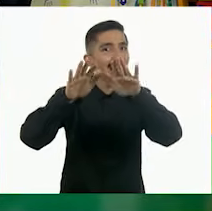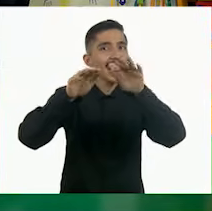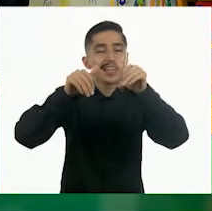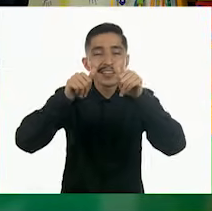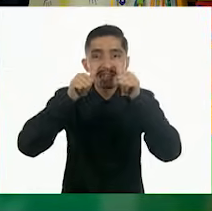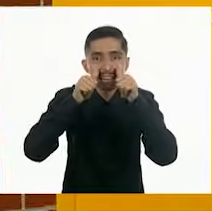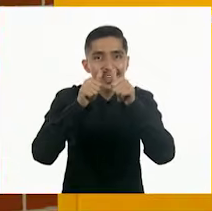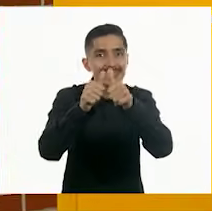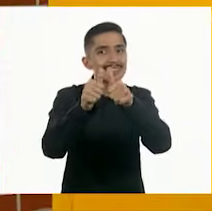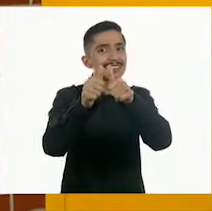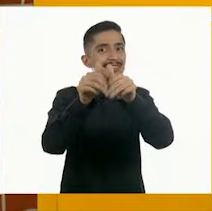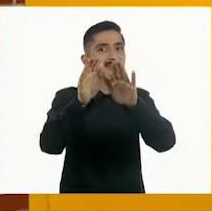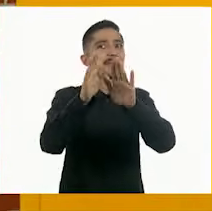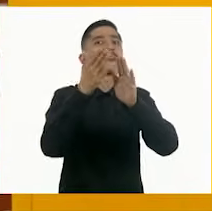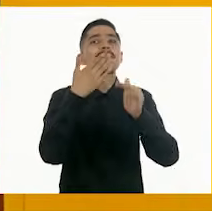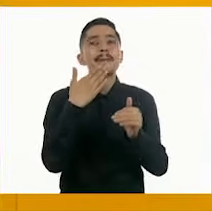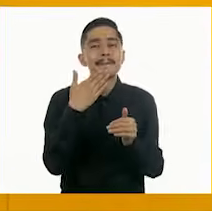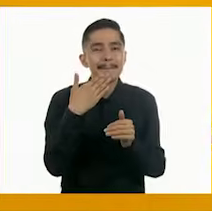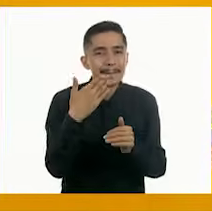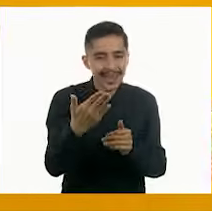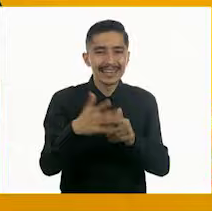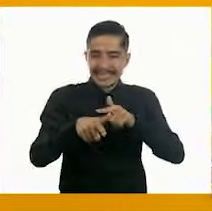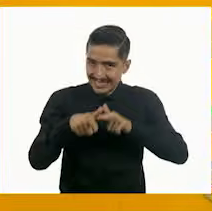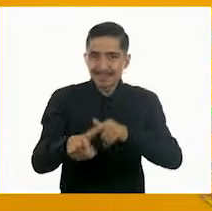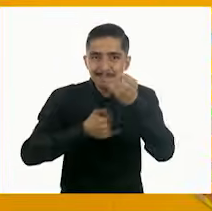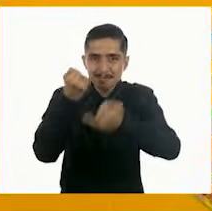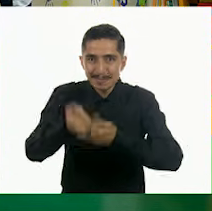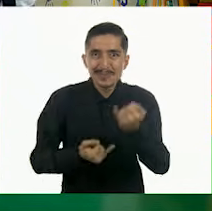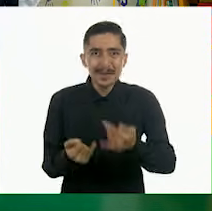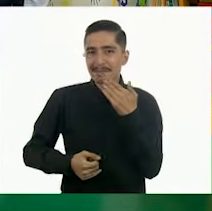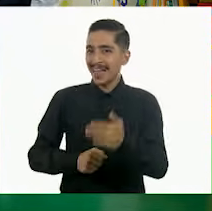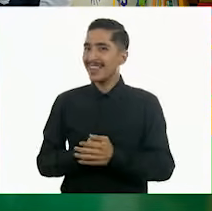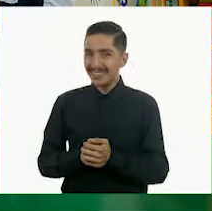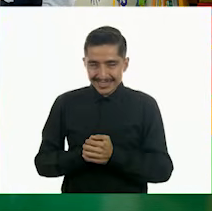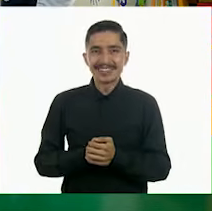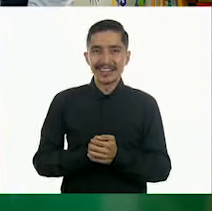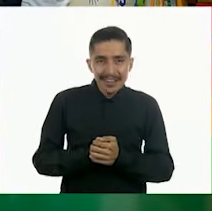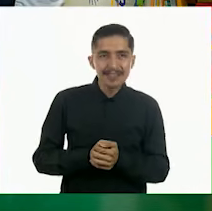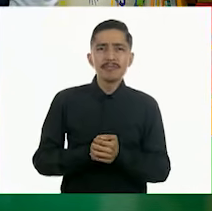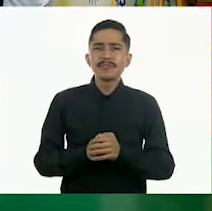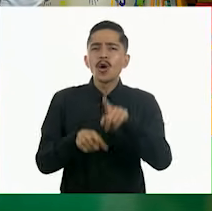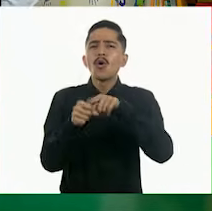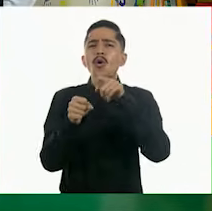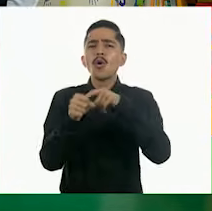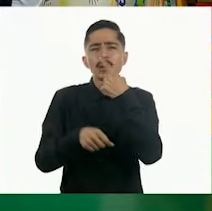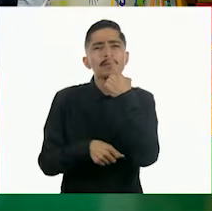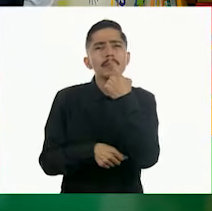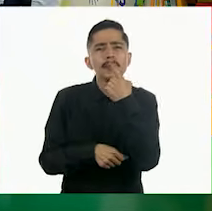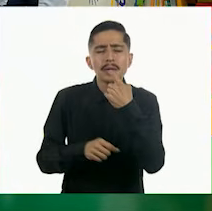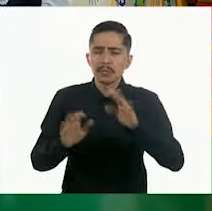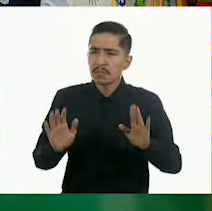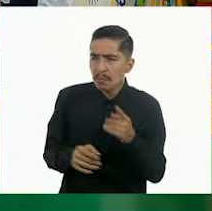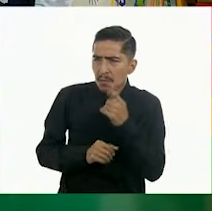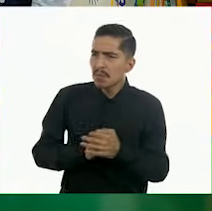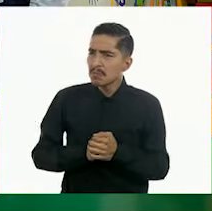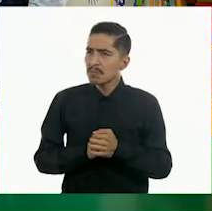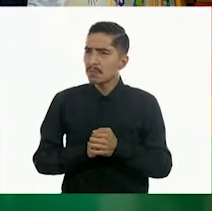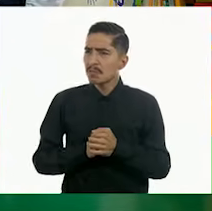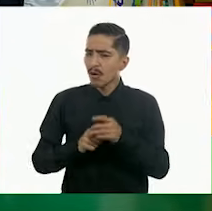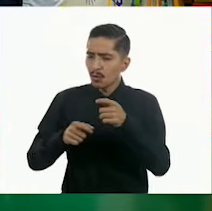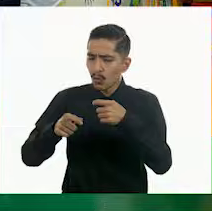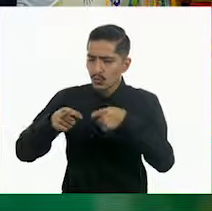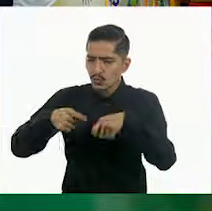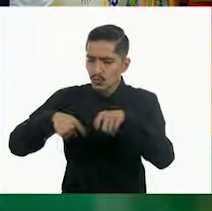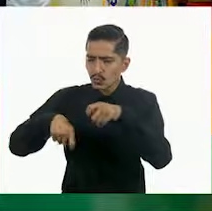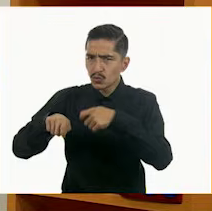Atención, muy bien, ahora seguimos con el juego. Muy bien. ¿Es ahora sí de color rojo? ¿Es de color rojo? ¿Se cocina